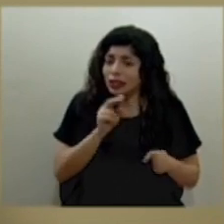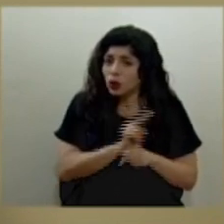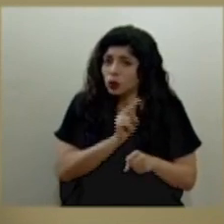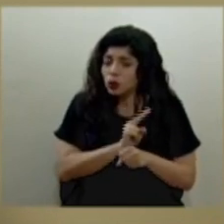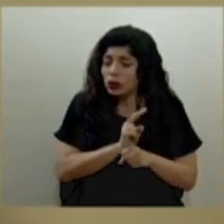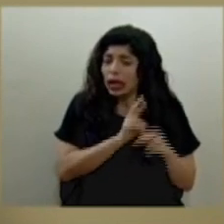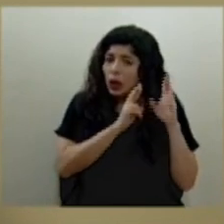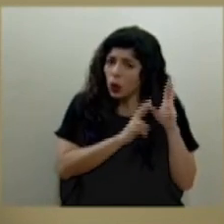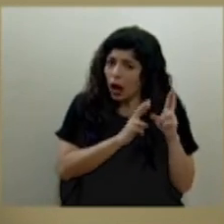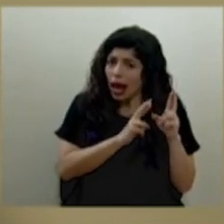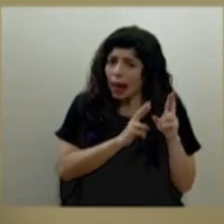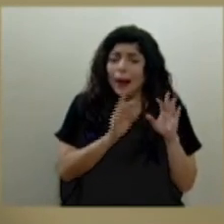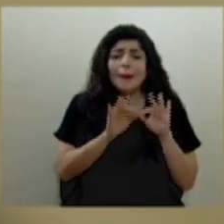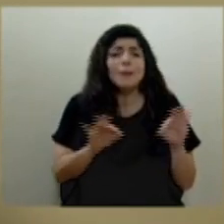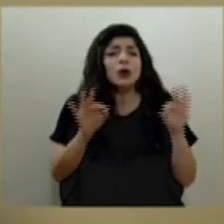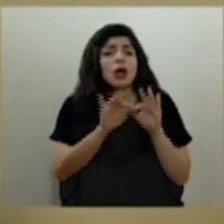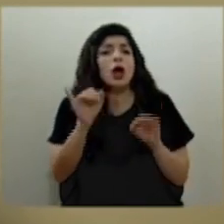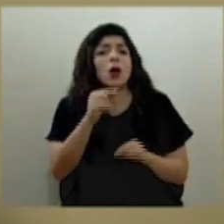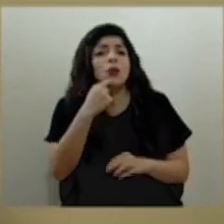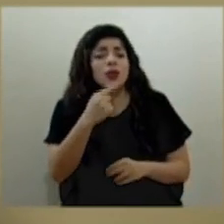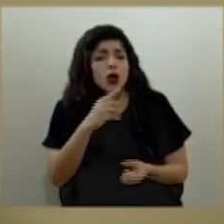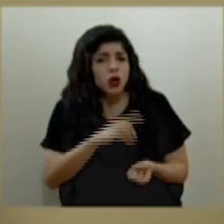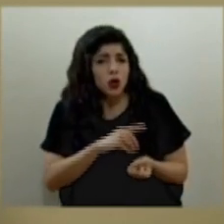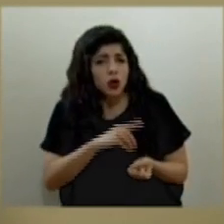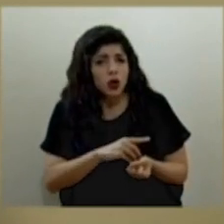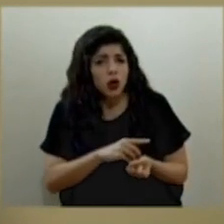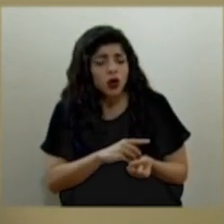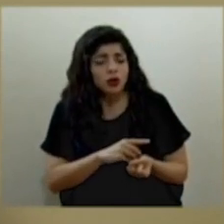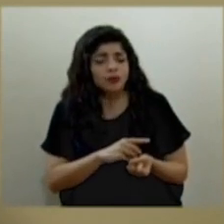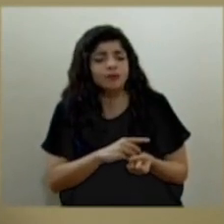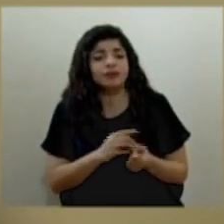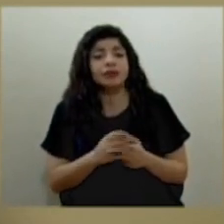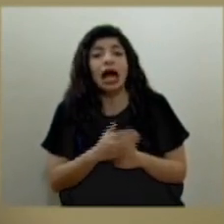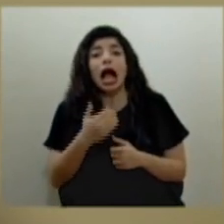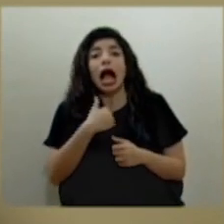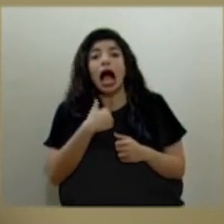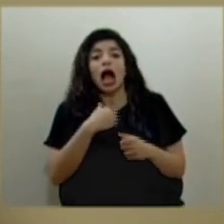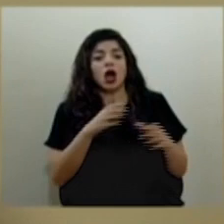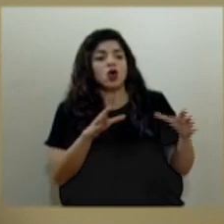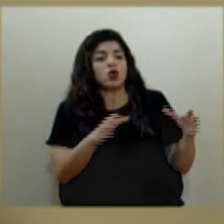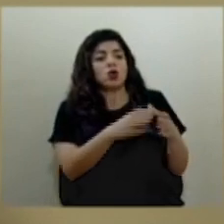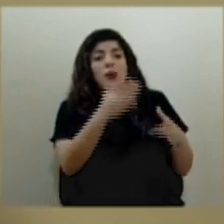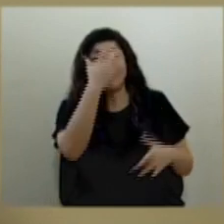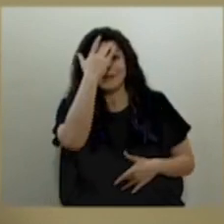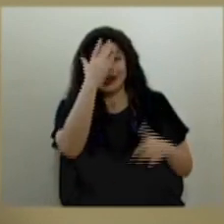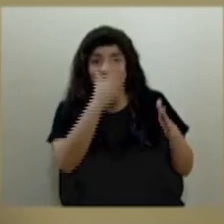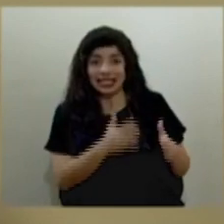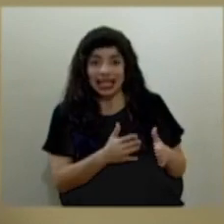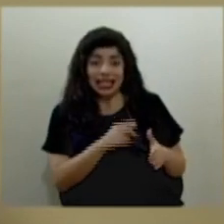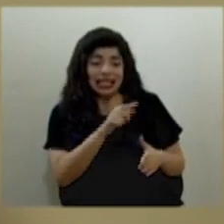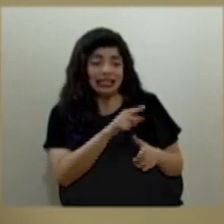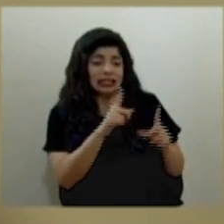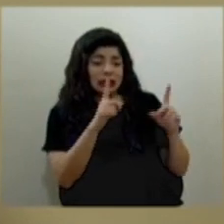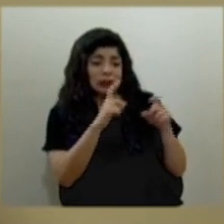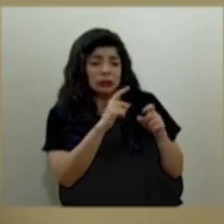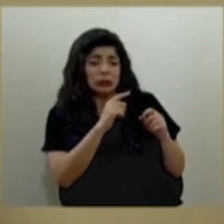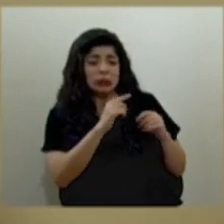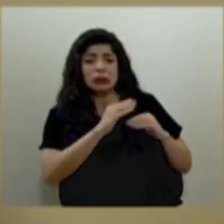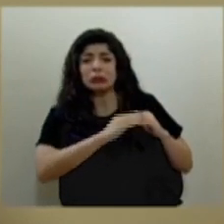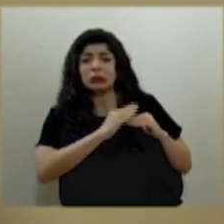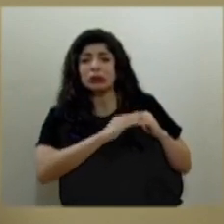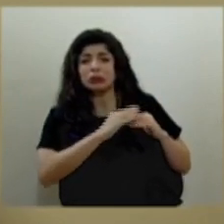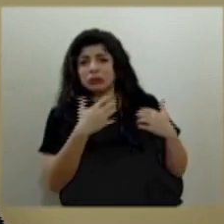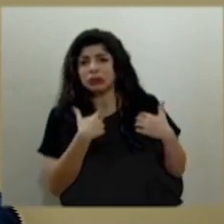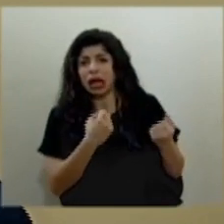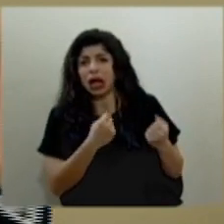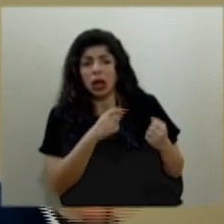importancia, como lo explicó el doctor, es que hay un grupo de pacientes que por tener una menor complejidad en su condición de